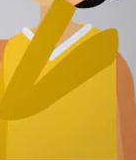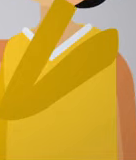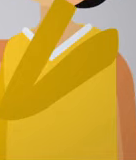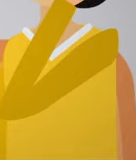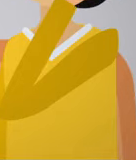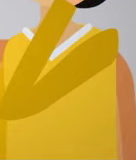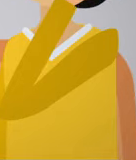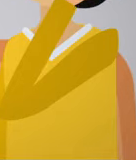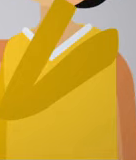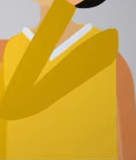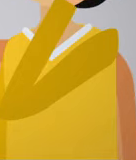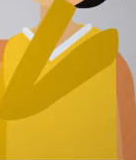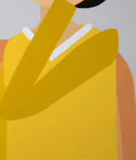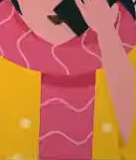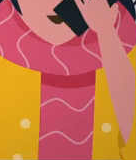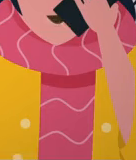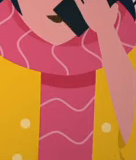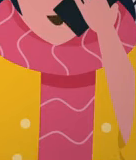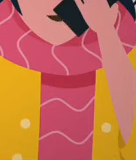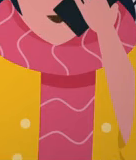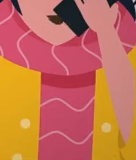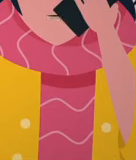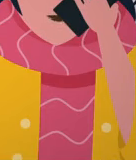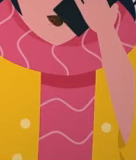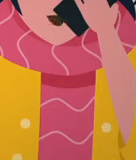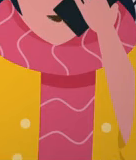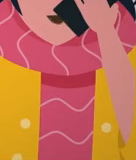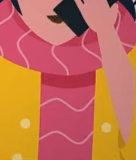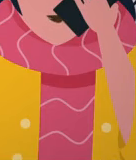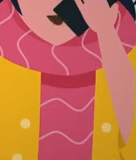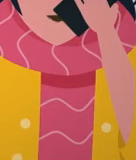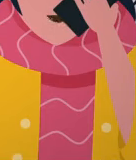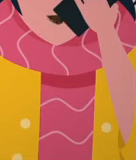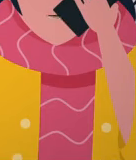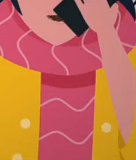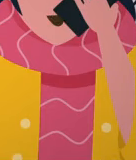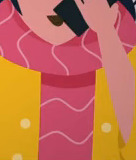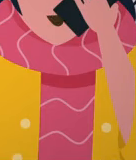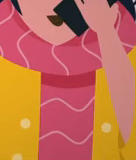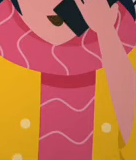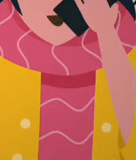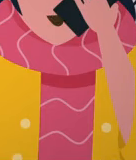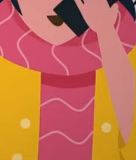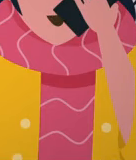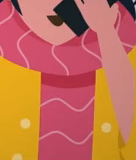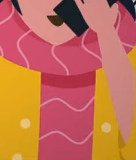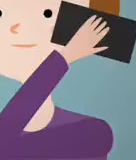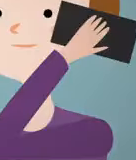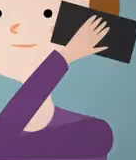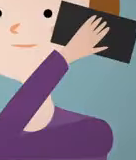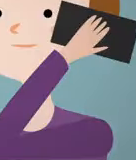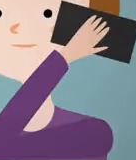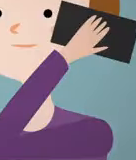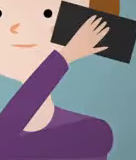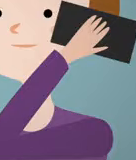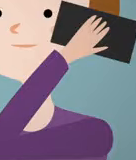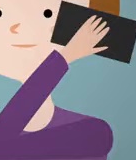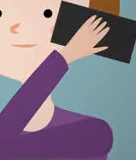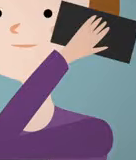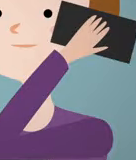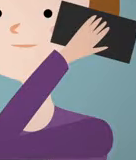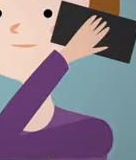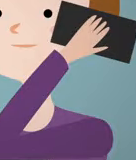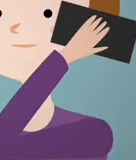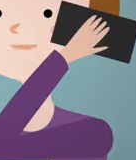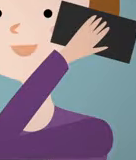sean leves o que no se complique su condición. También dará seguimiento al estado de salud de los convivientes con el fin de detectar a tiempo